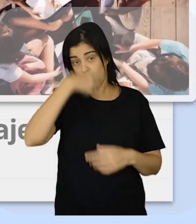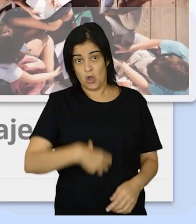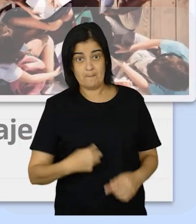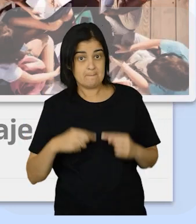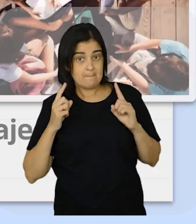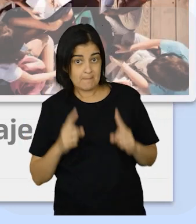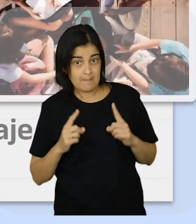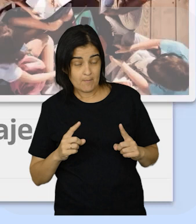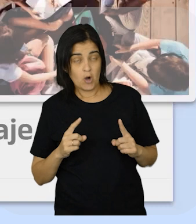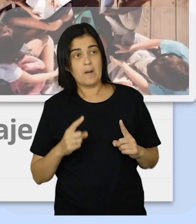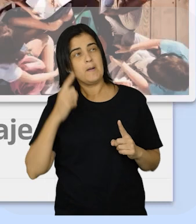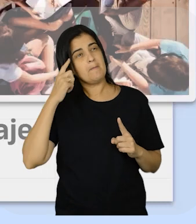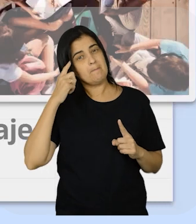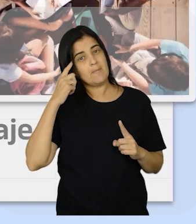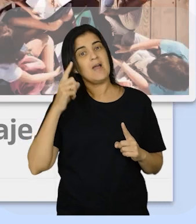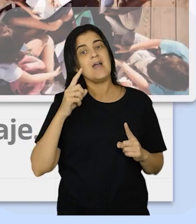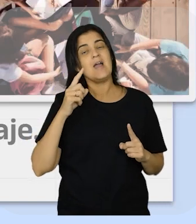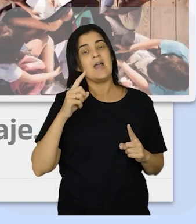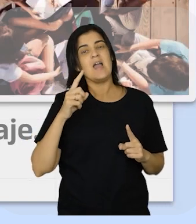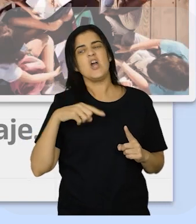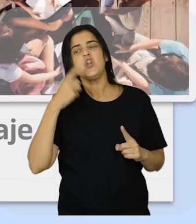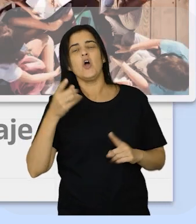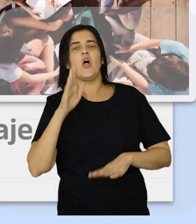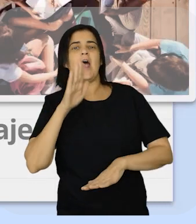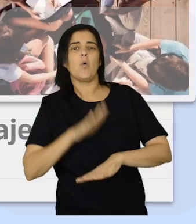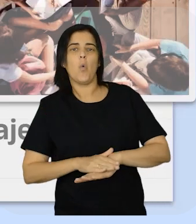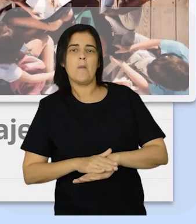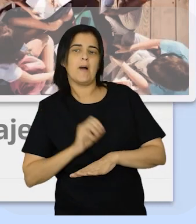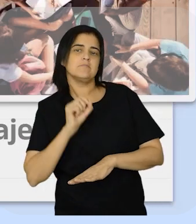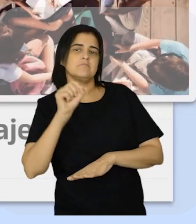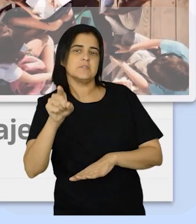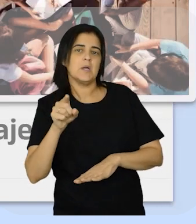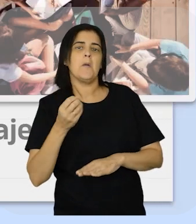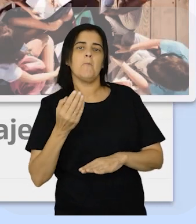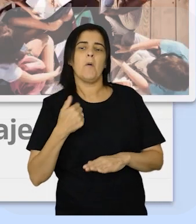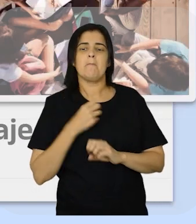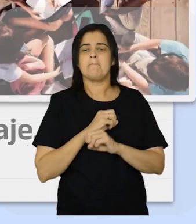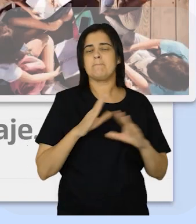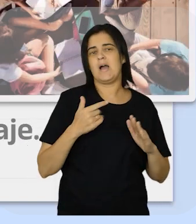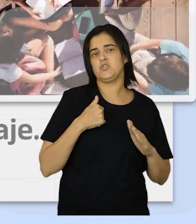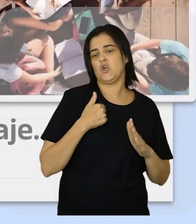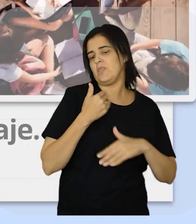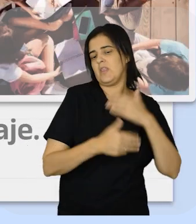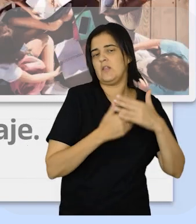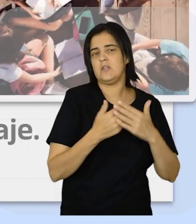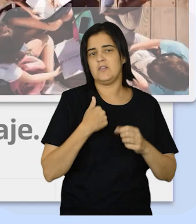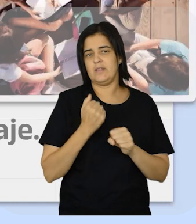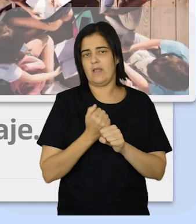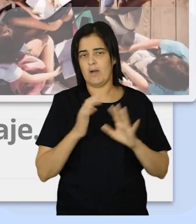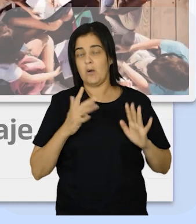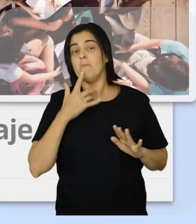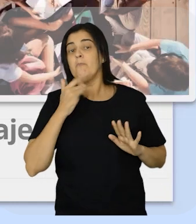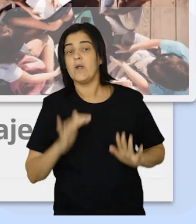elaboramos o ponemos en otro la culpa de un mal desempeño de nuestra parte.